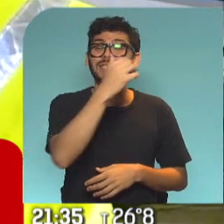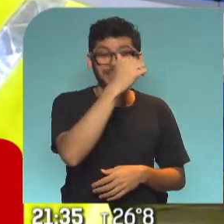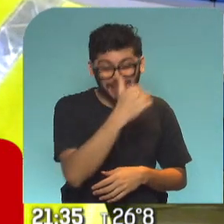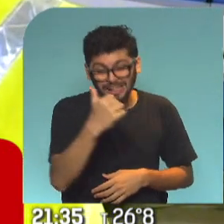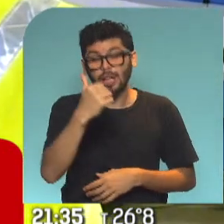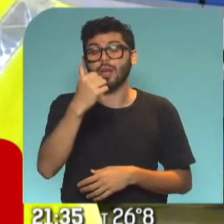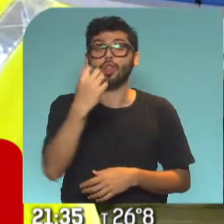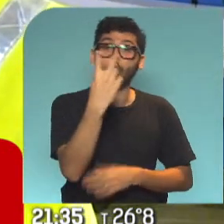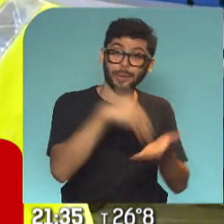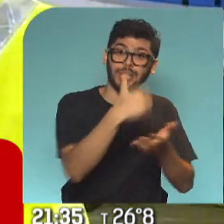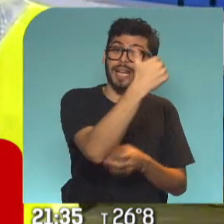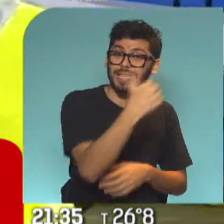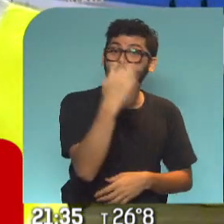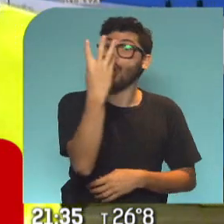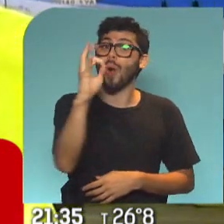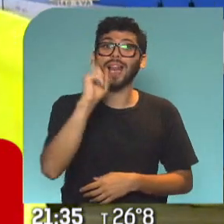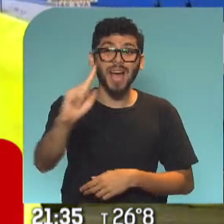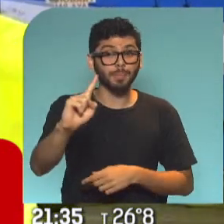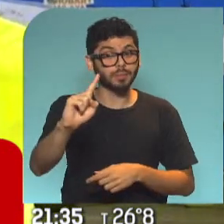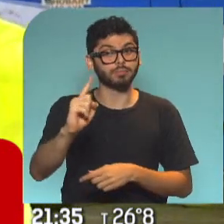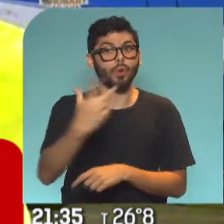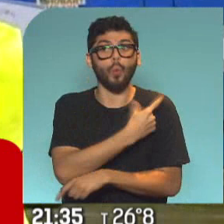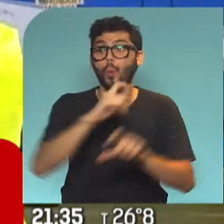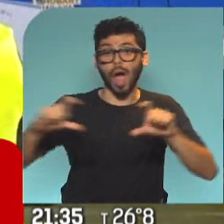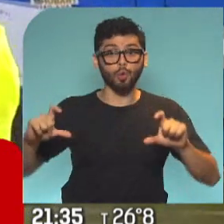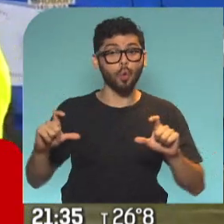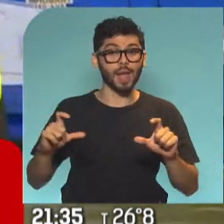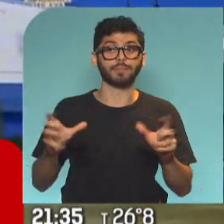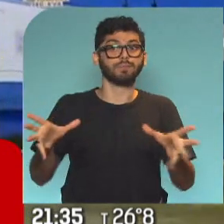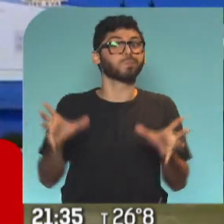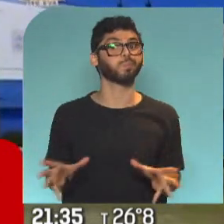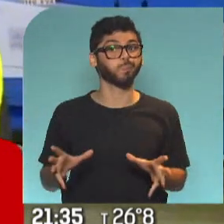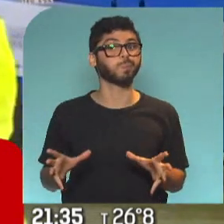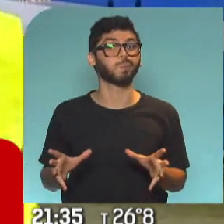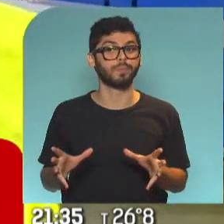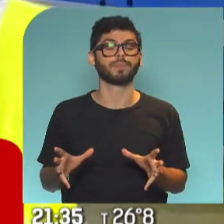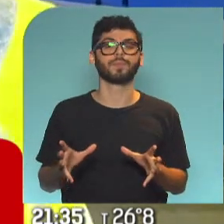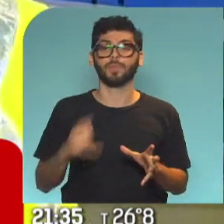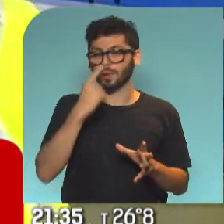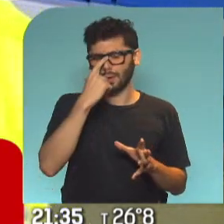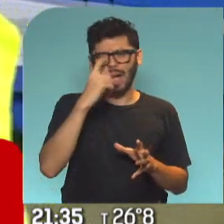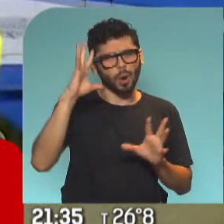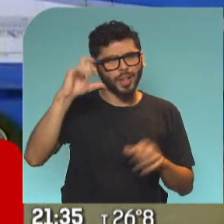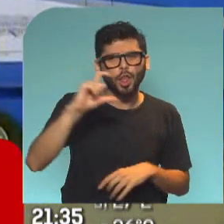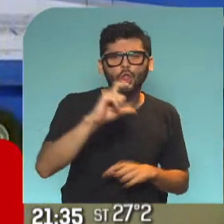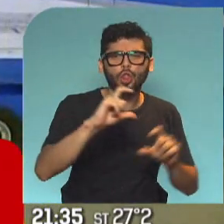2.640.000 dosis de vacunas contra el coronavirus. Hablamos de dosis porque